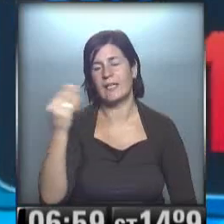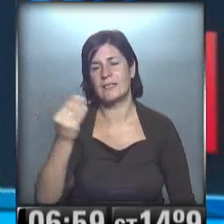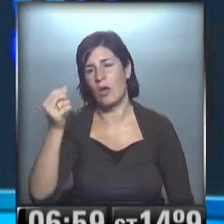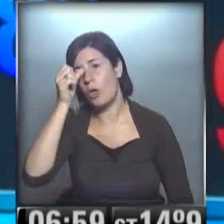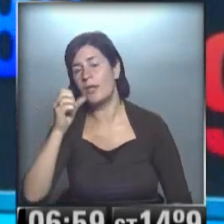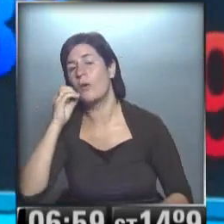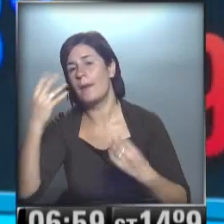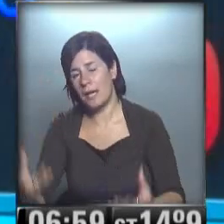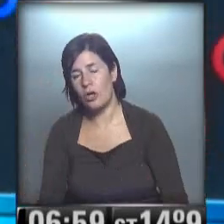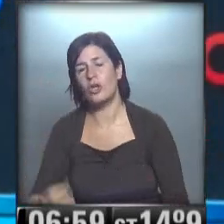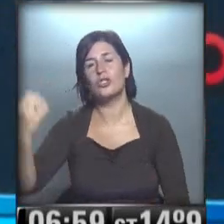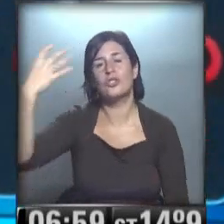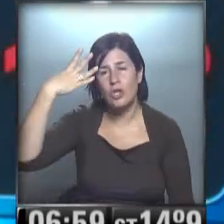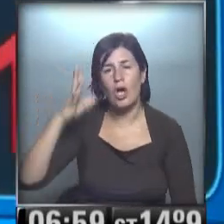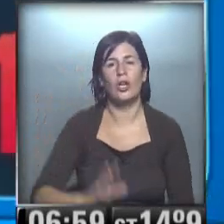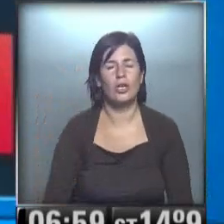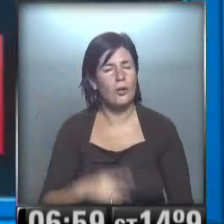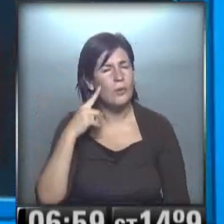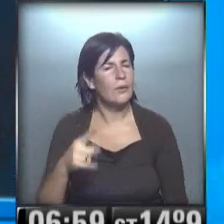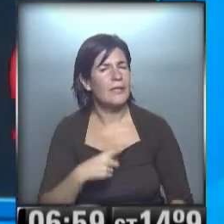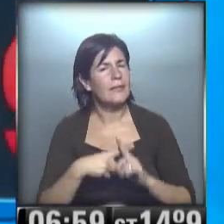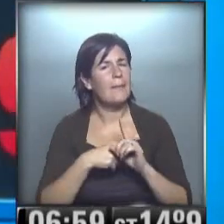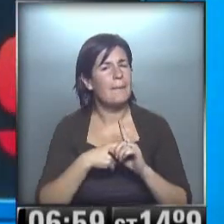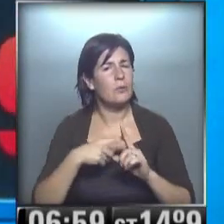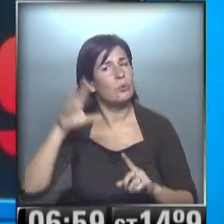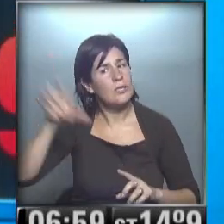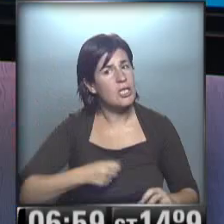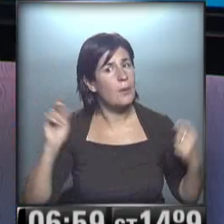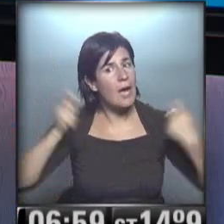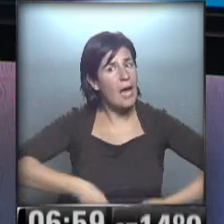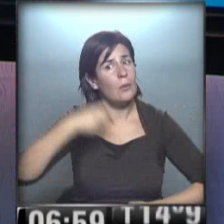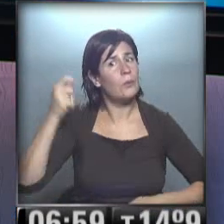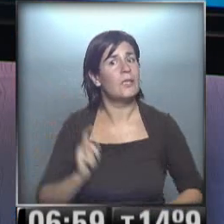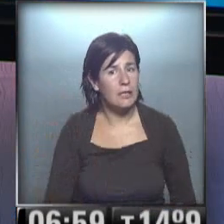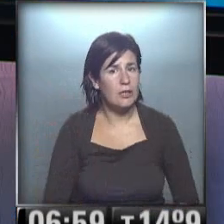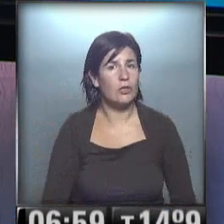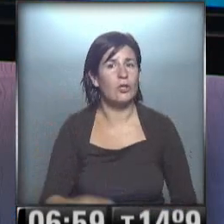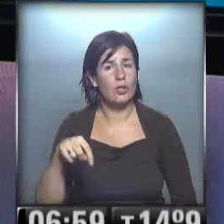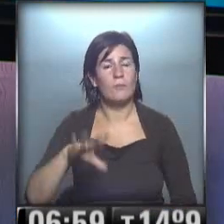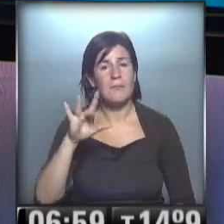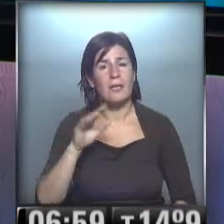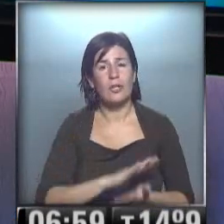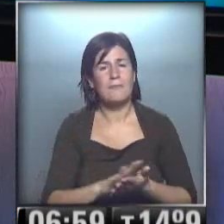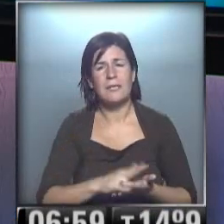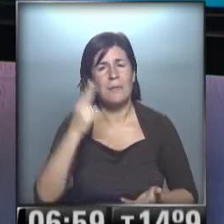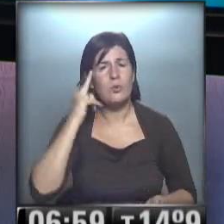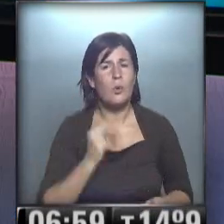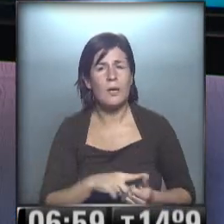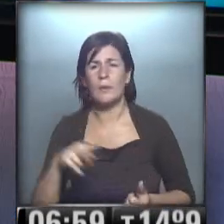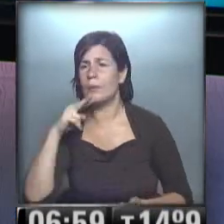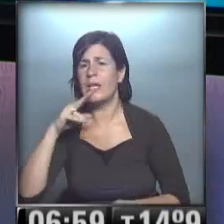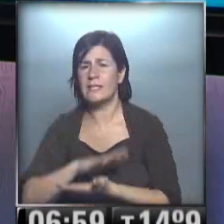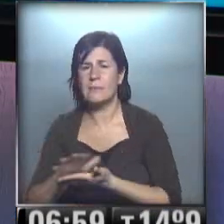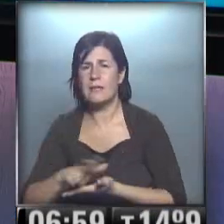mejor, menos nubes. Sí, sí. Fíjense las temperaturas, les digo, abrigo, ¿eh? Miércoles para hoy, 9 fue la mínima. Viernes,